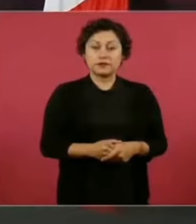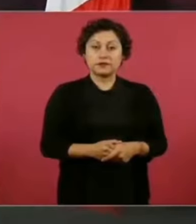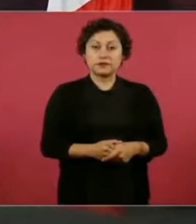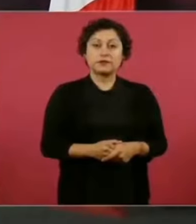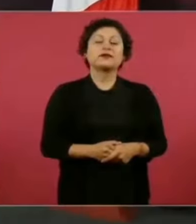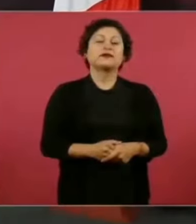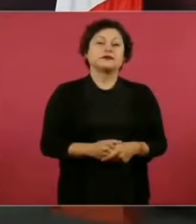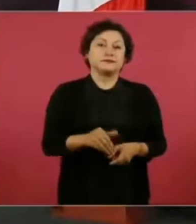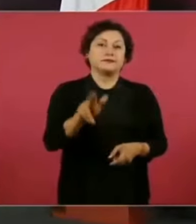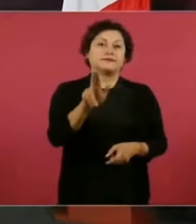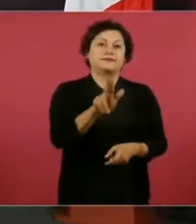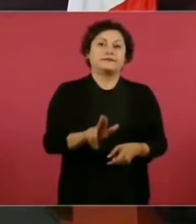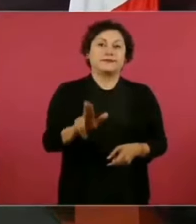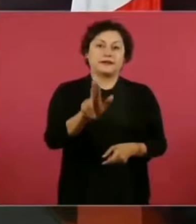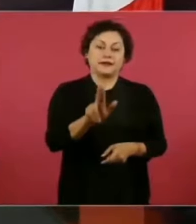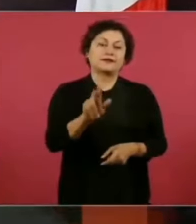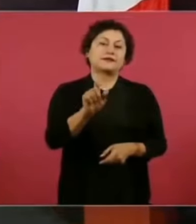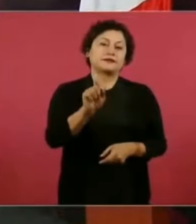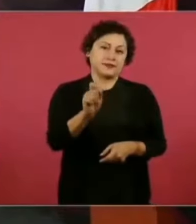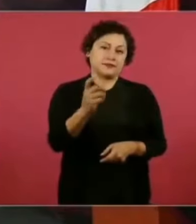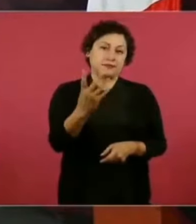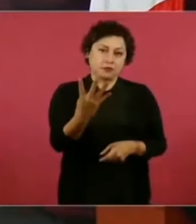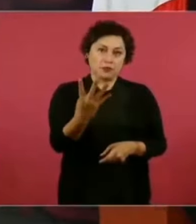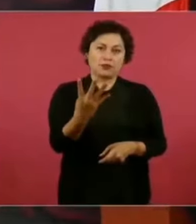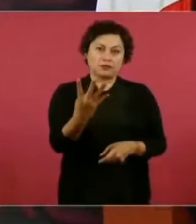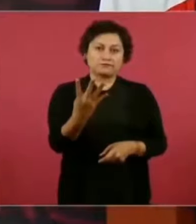24, ya podamos